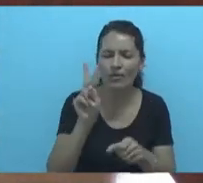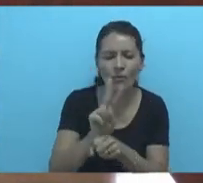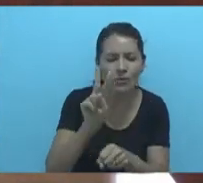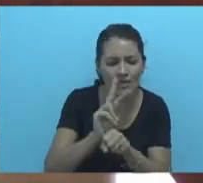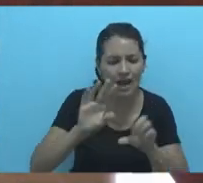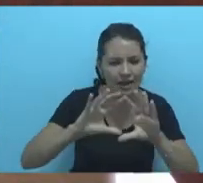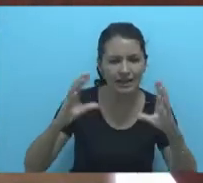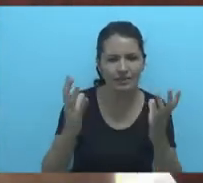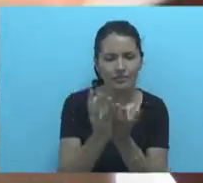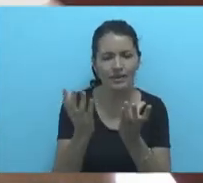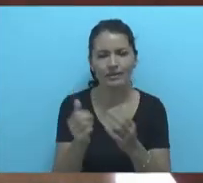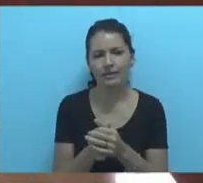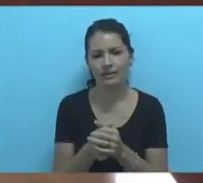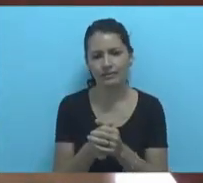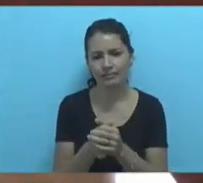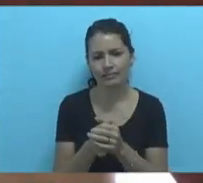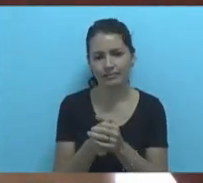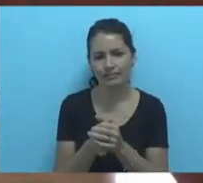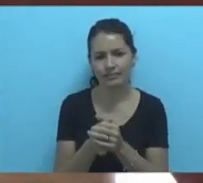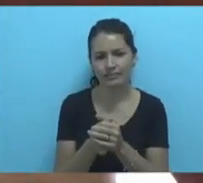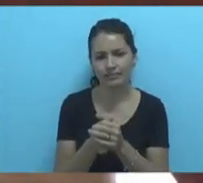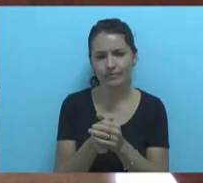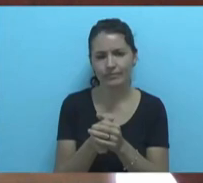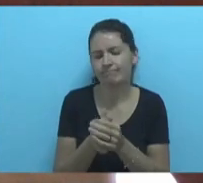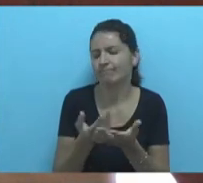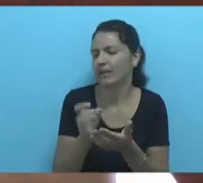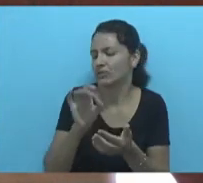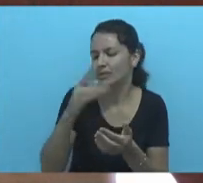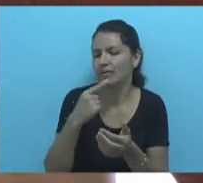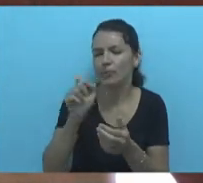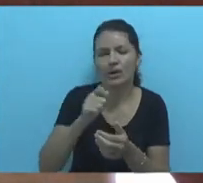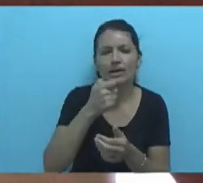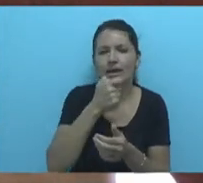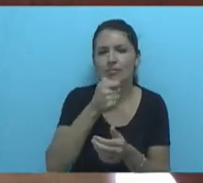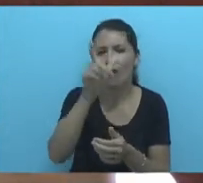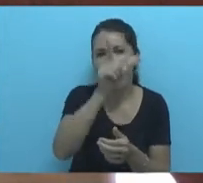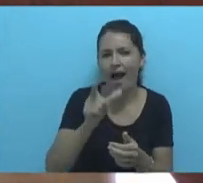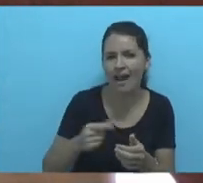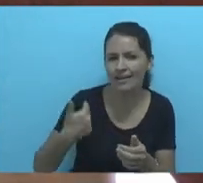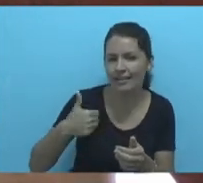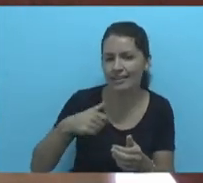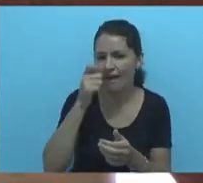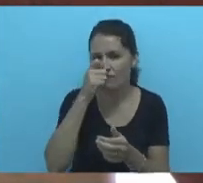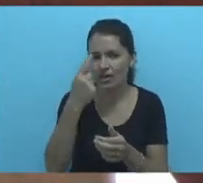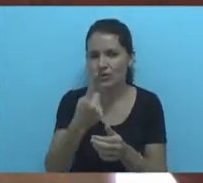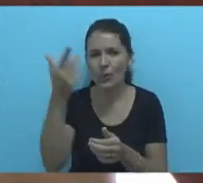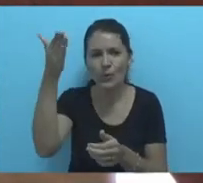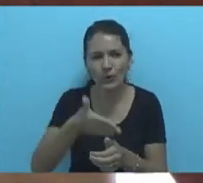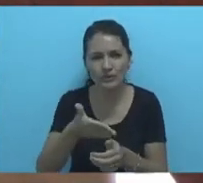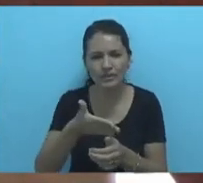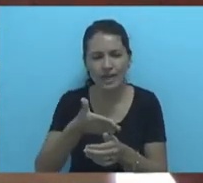ambiente. Y más precisamente, por solamente dar algunos datos, Argentina tiene un 21% de